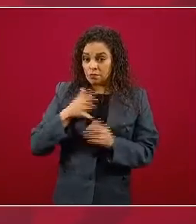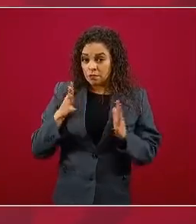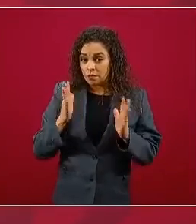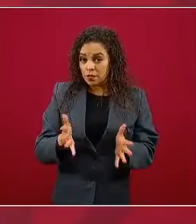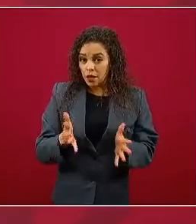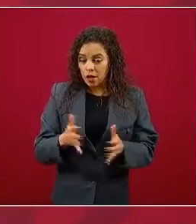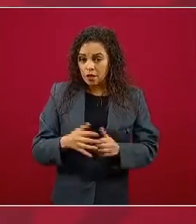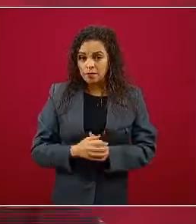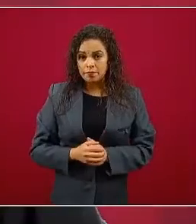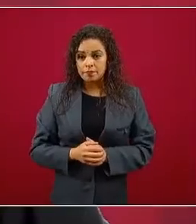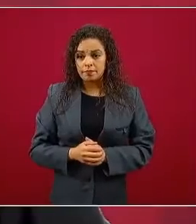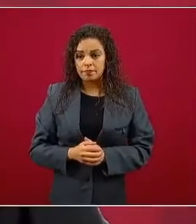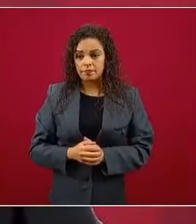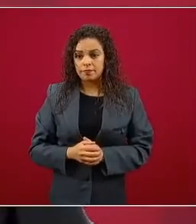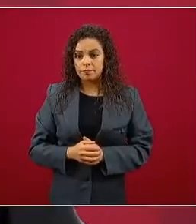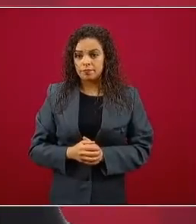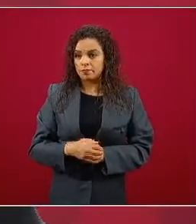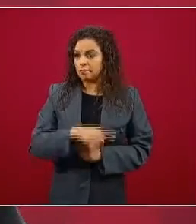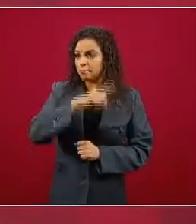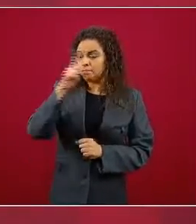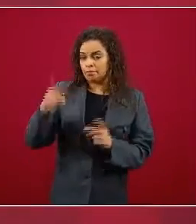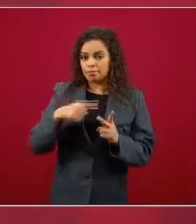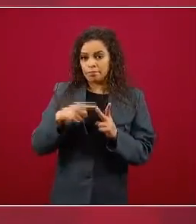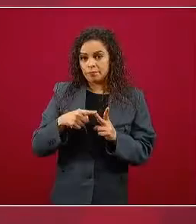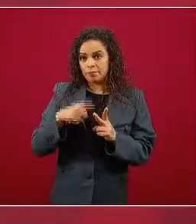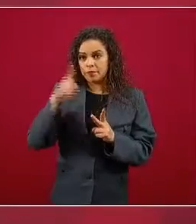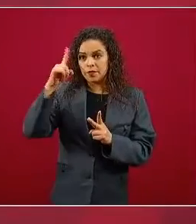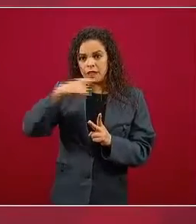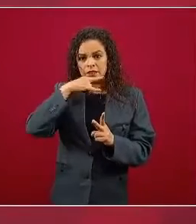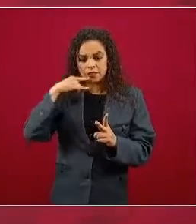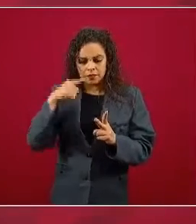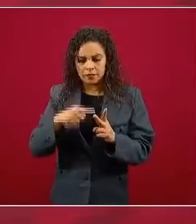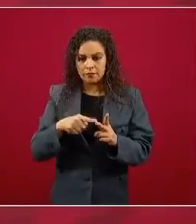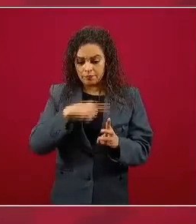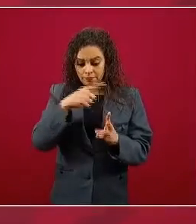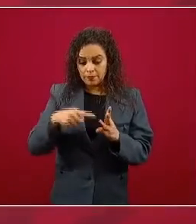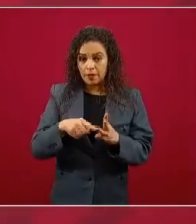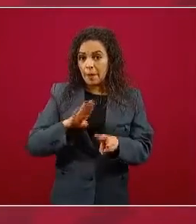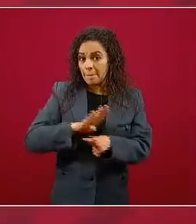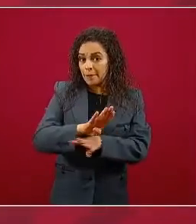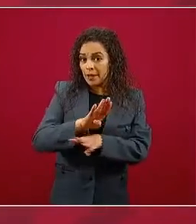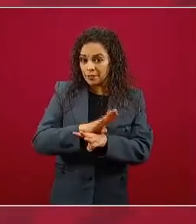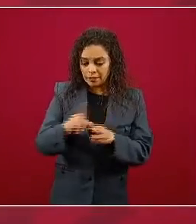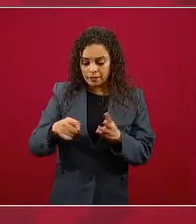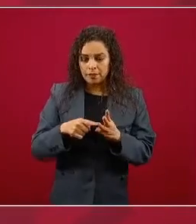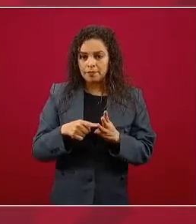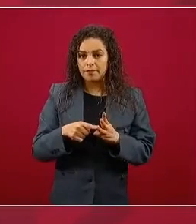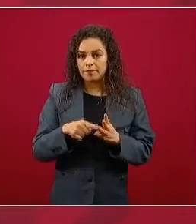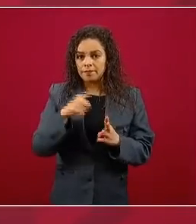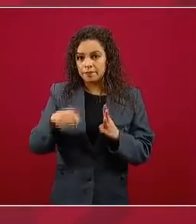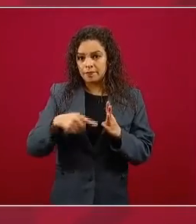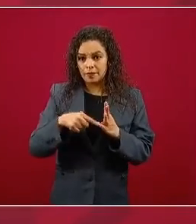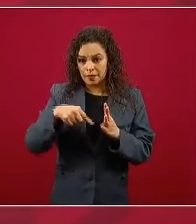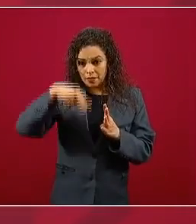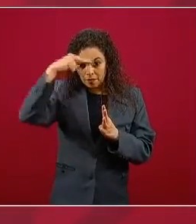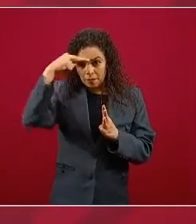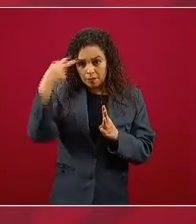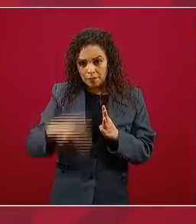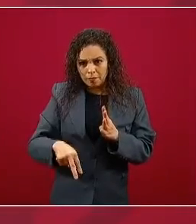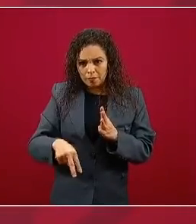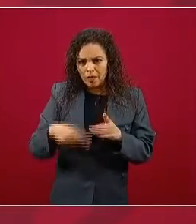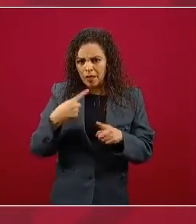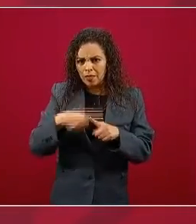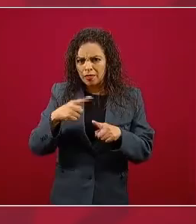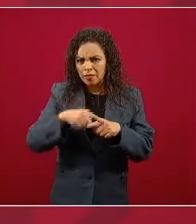reforma estructural en Chile, reforma estructural en Brasil, reforma estructural en México, en todos